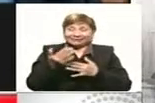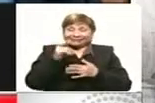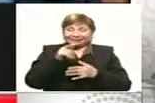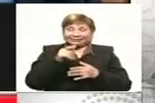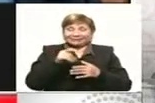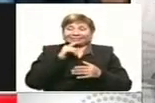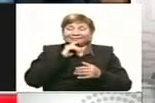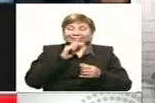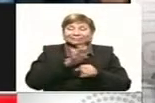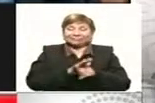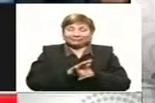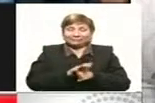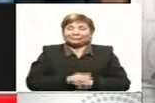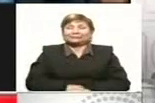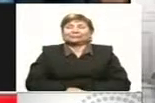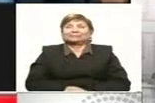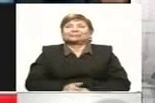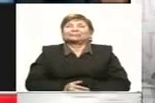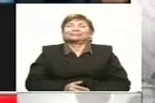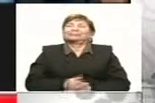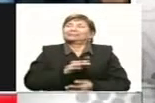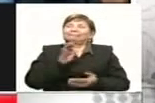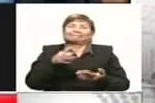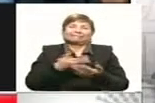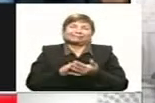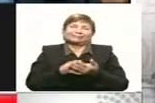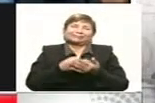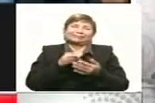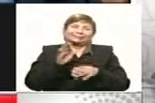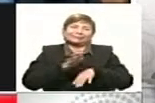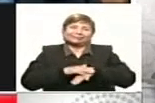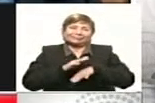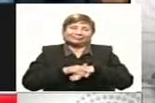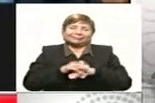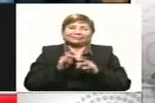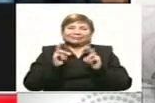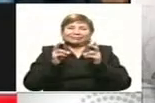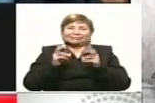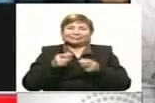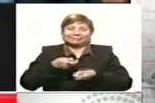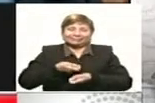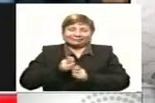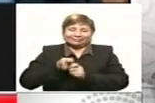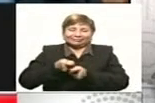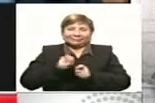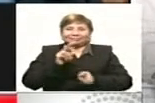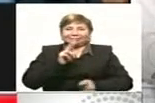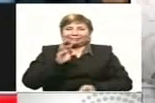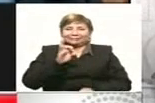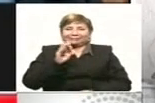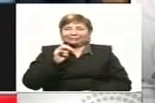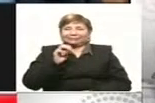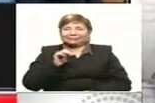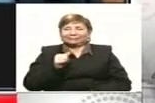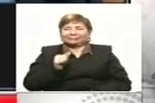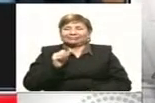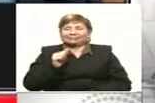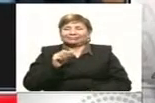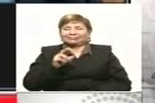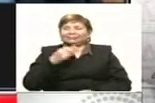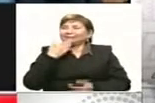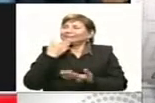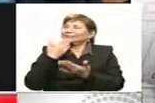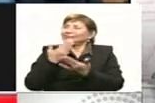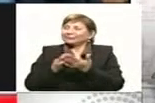se ha comprometido. Por favor, todo lo que ha referido de la reforma agraria. Muchas gracias.